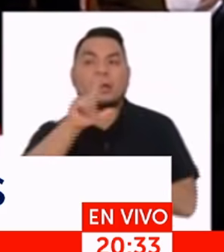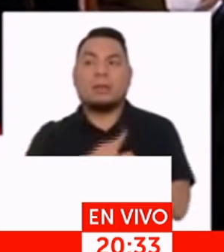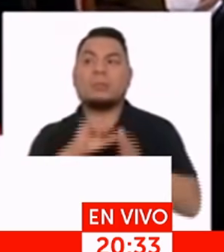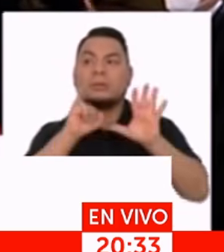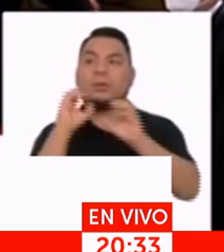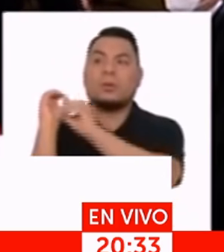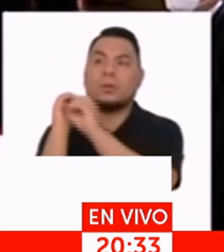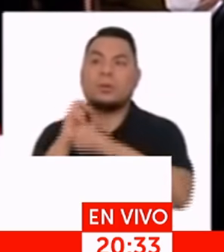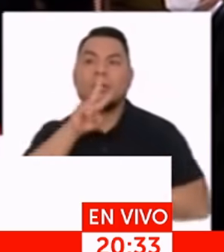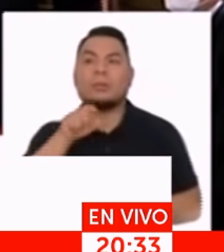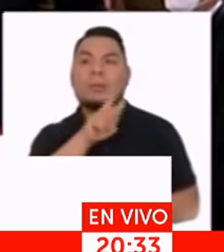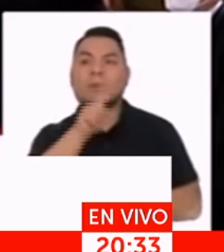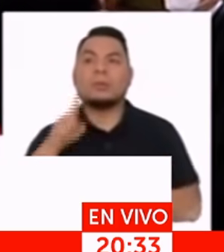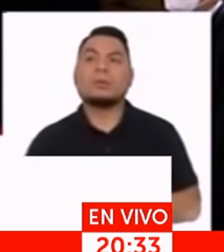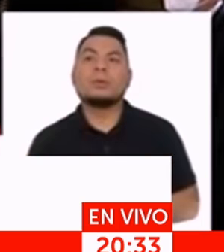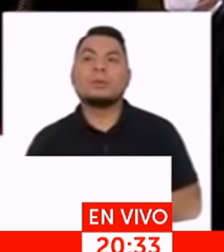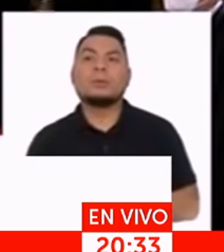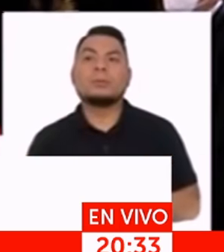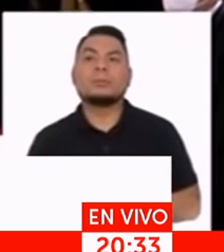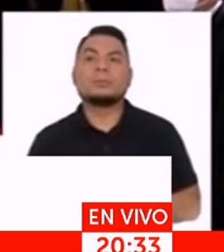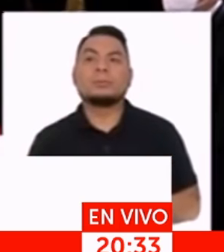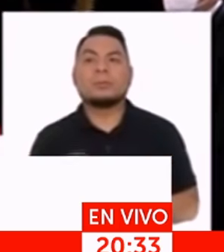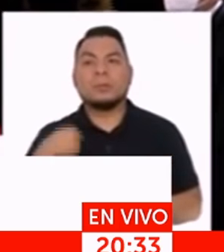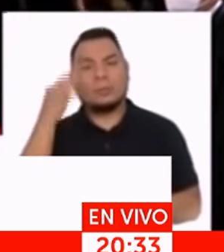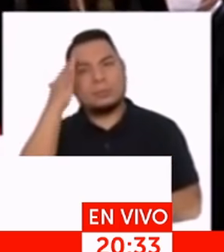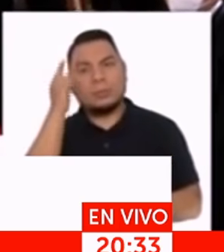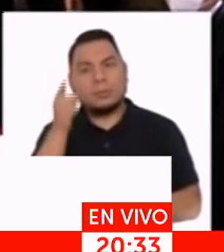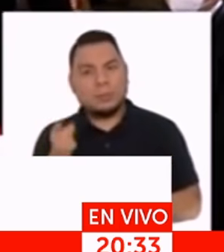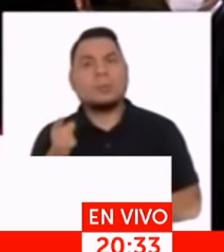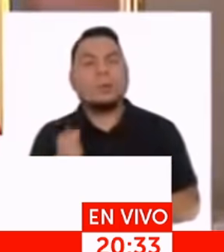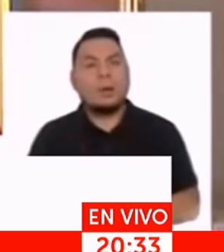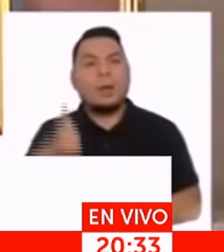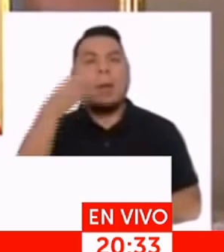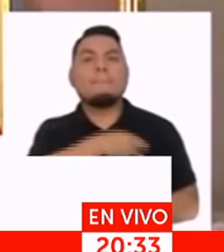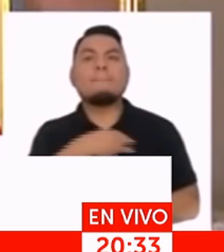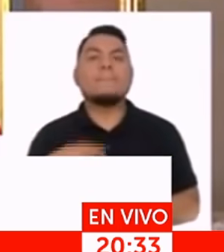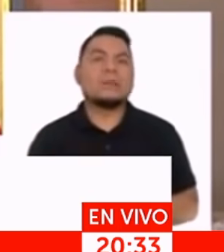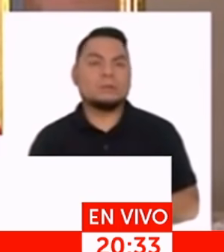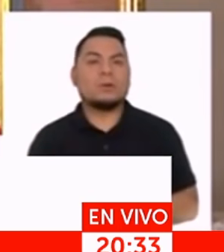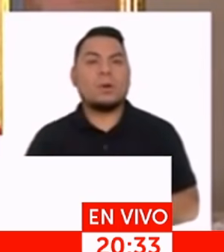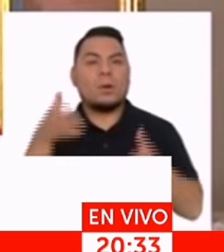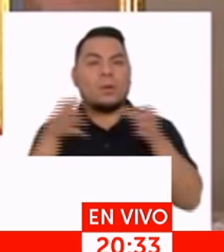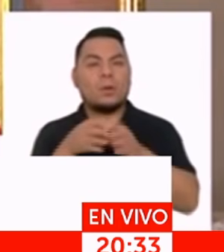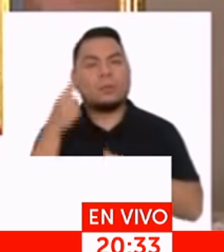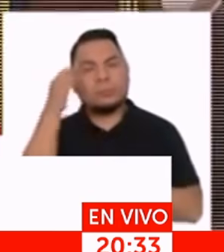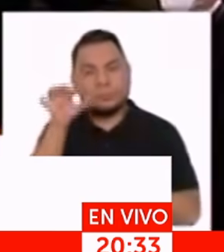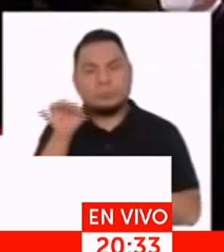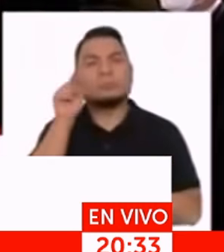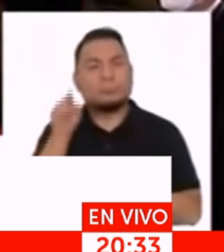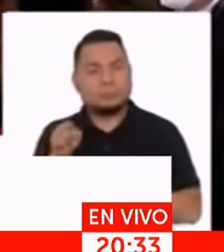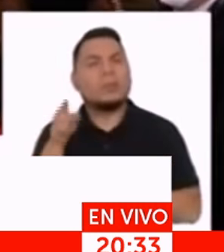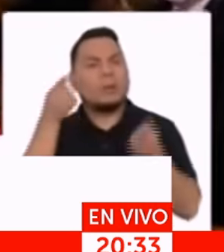ministro Geiner saluda a parte de los nuevos ministros de este gabinete y continúa la ceremonia de